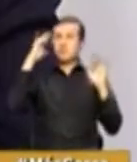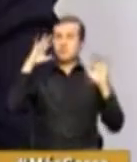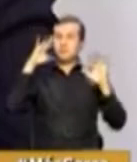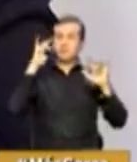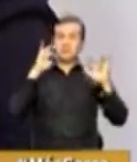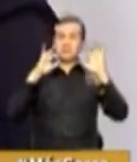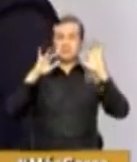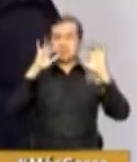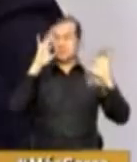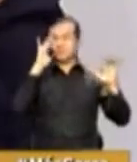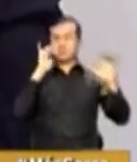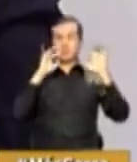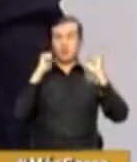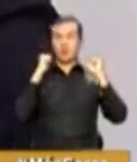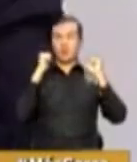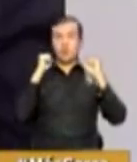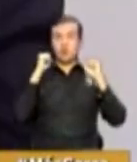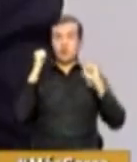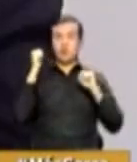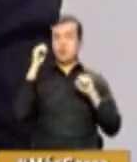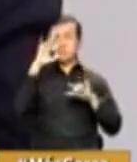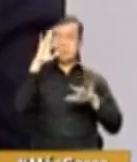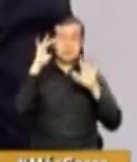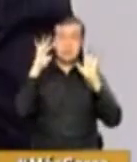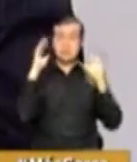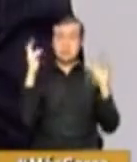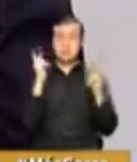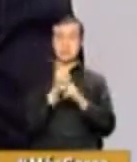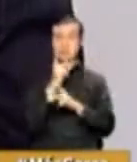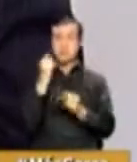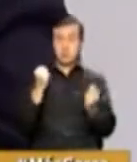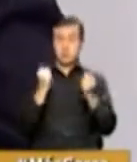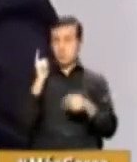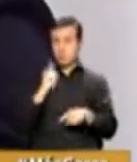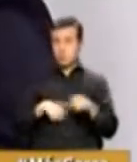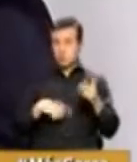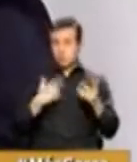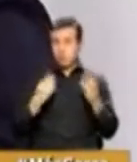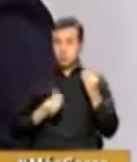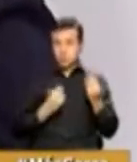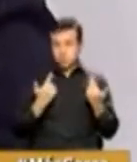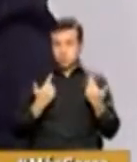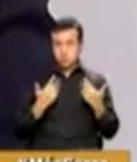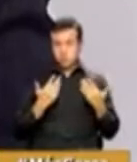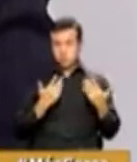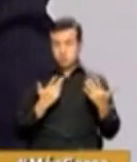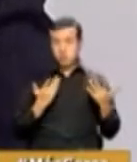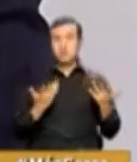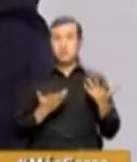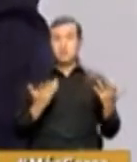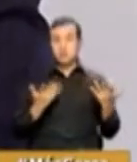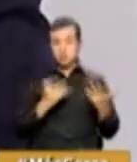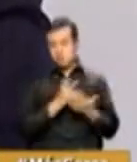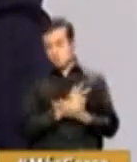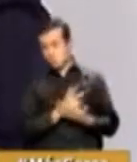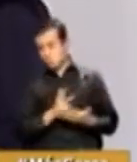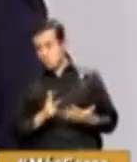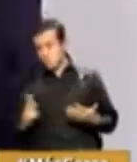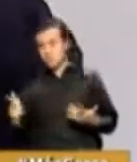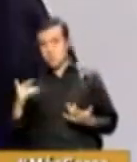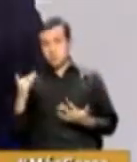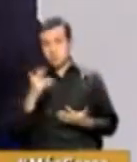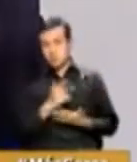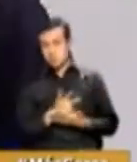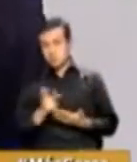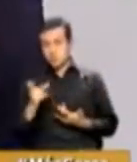que empezó a hacerse pues todo blanco, a brillar. Ya. Entonces yo no podía manejar, tuve que hacerme a un lado y esperar,